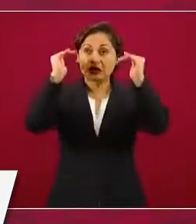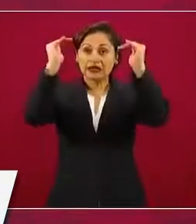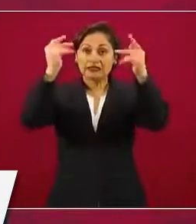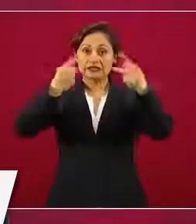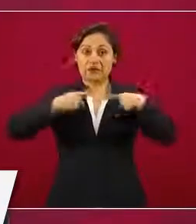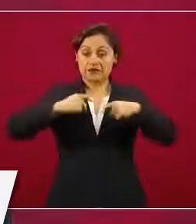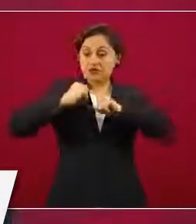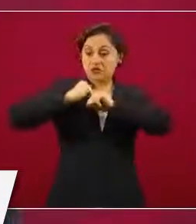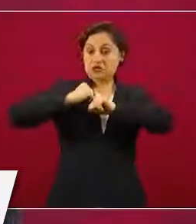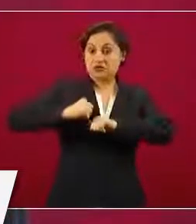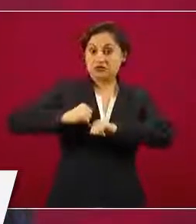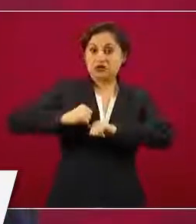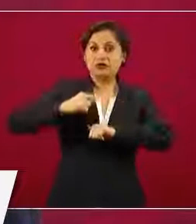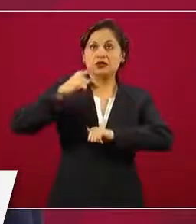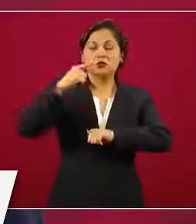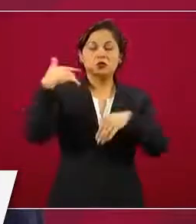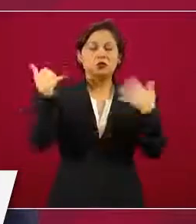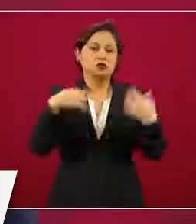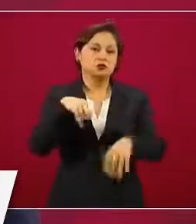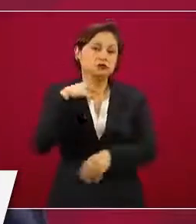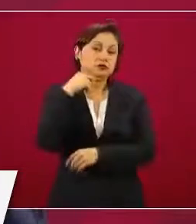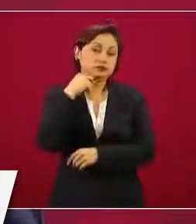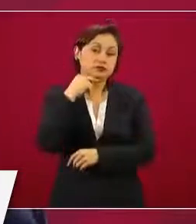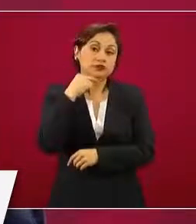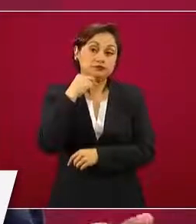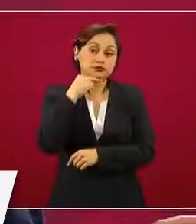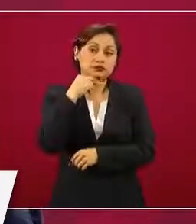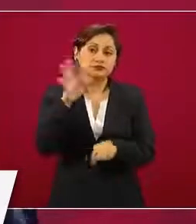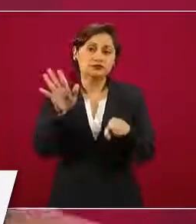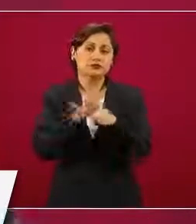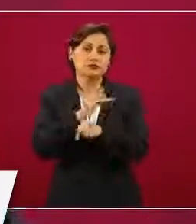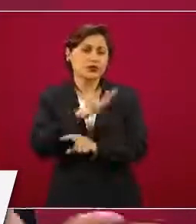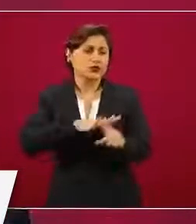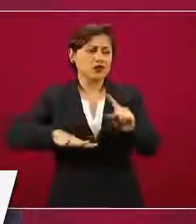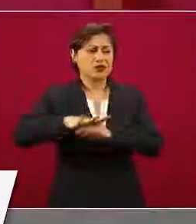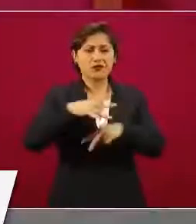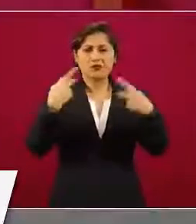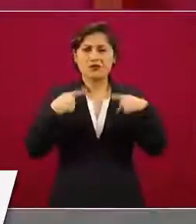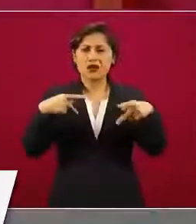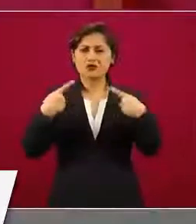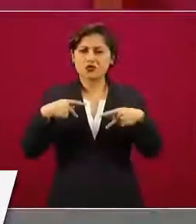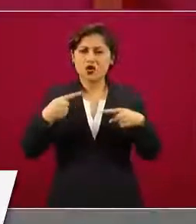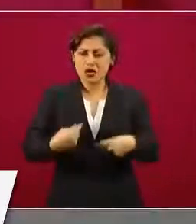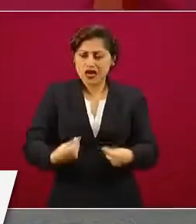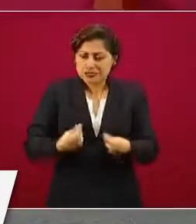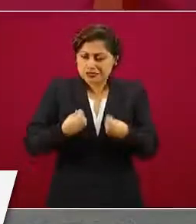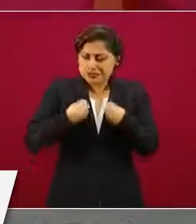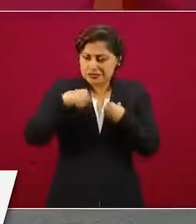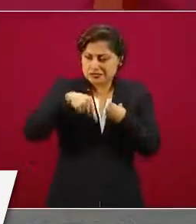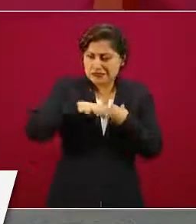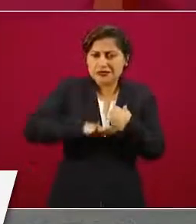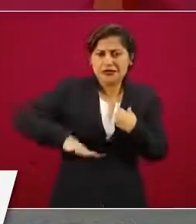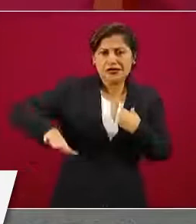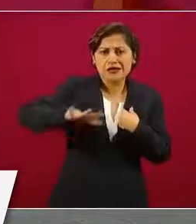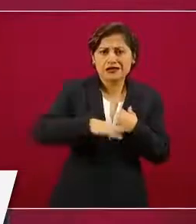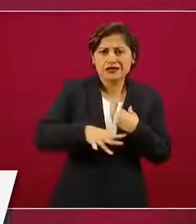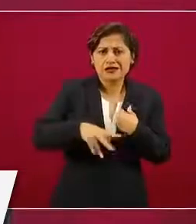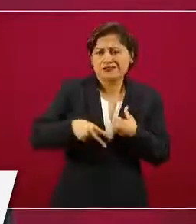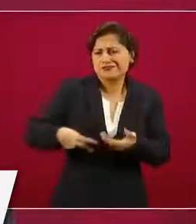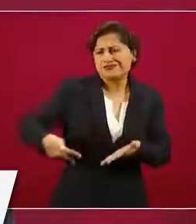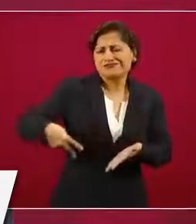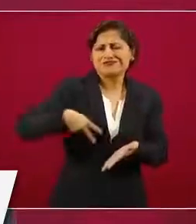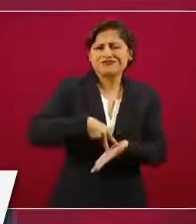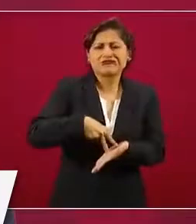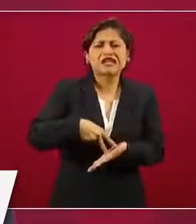porque el pueblo tiene los pies sobre la tierra y todo. No, los que están desconcertados son los que